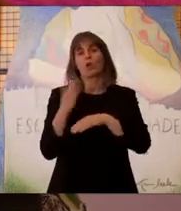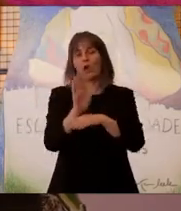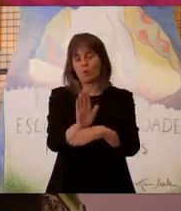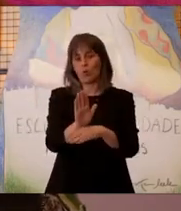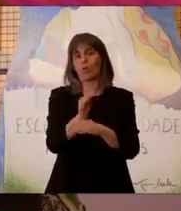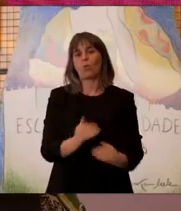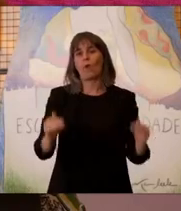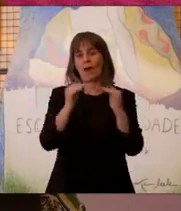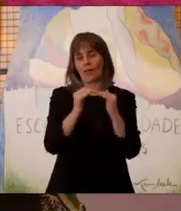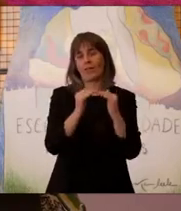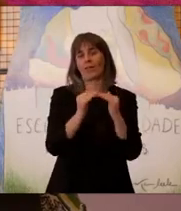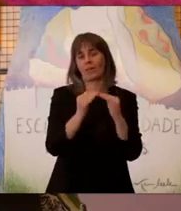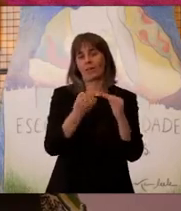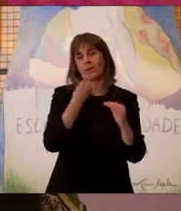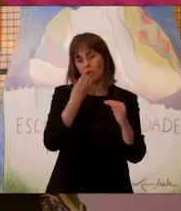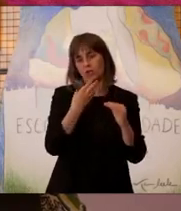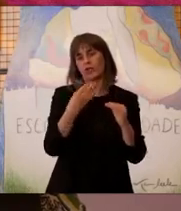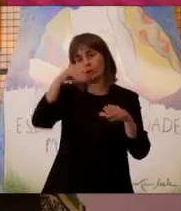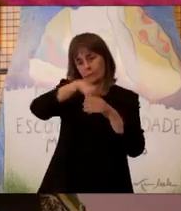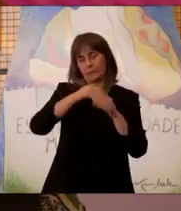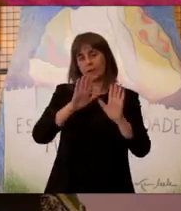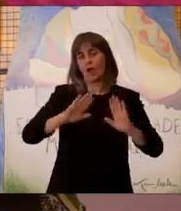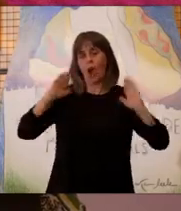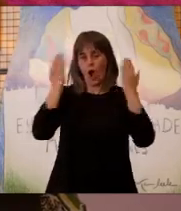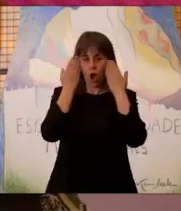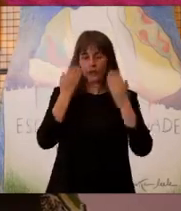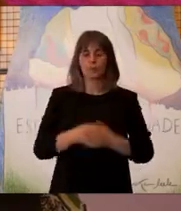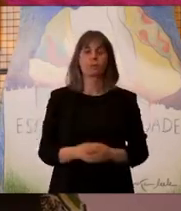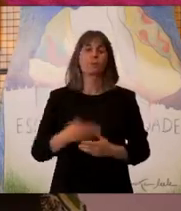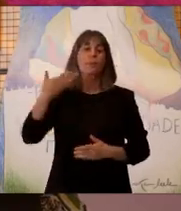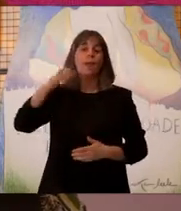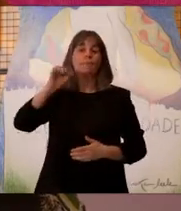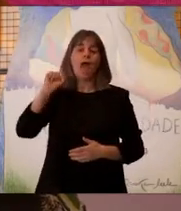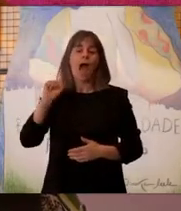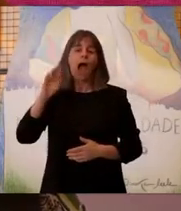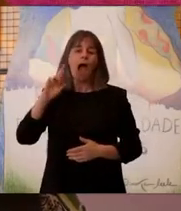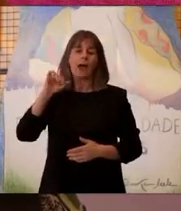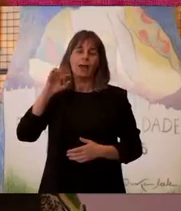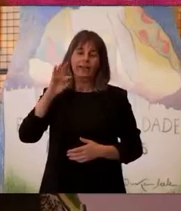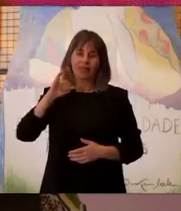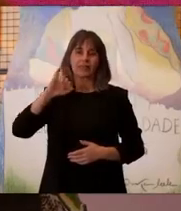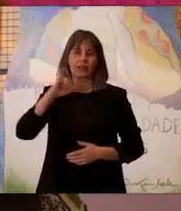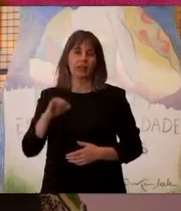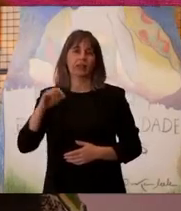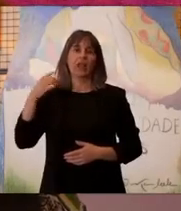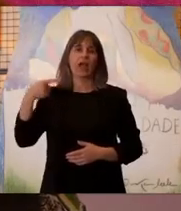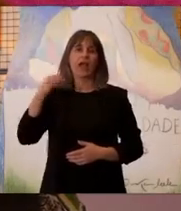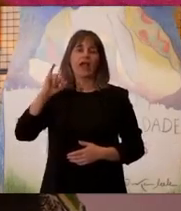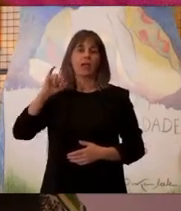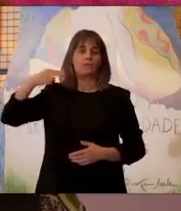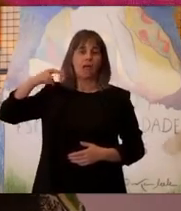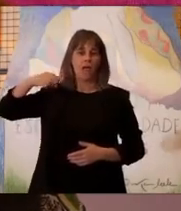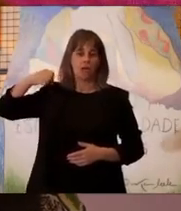Beatriz gimeno vendida también el licenciada en filología semítica activista social desde